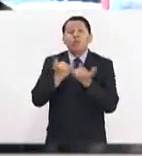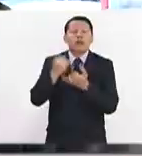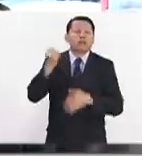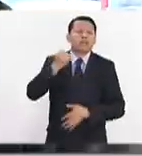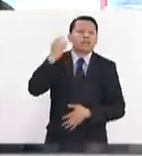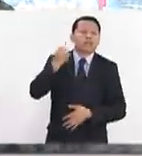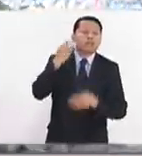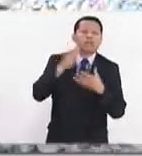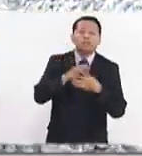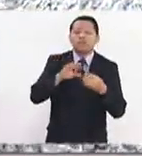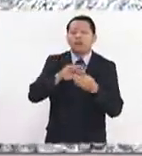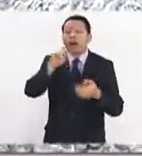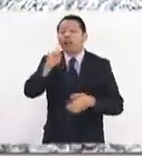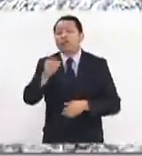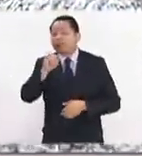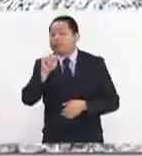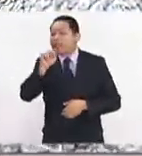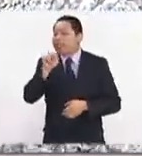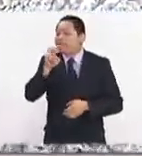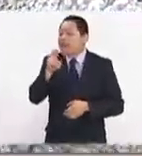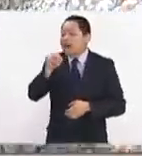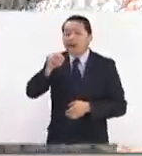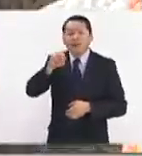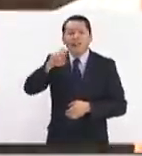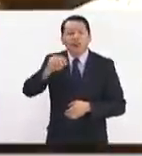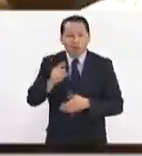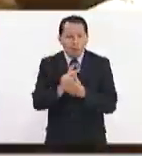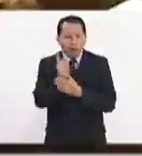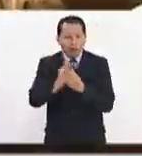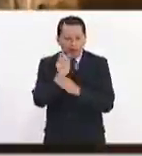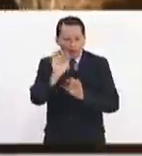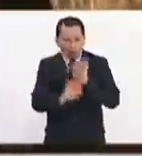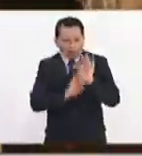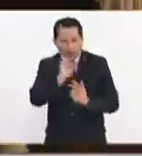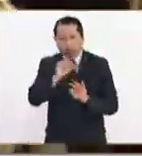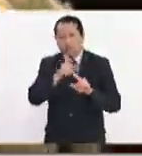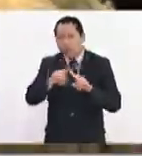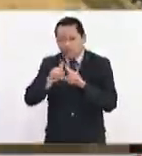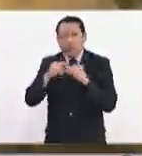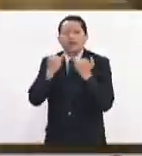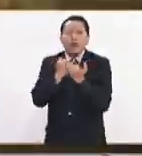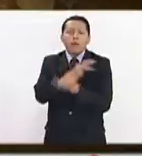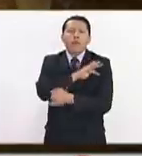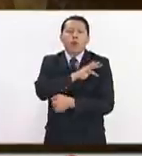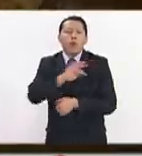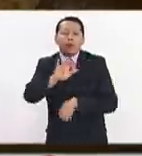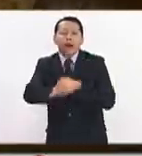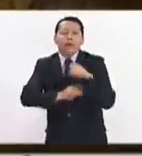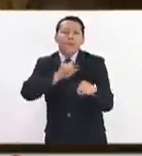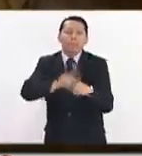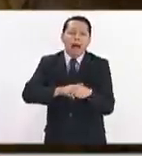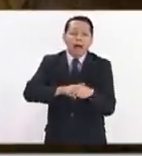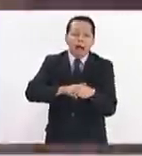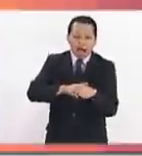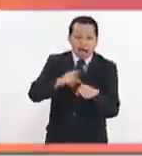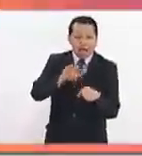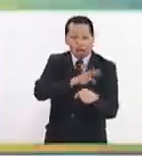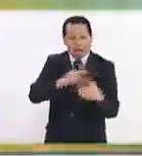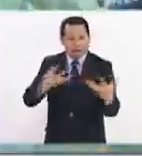del invernadero, se les da alimento para que convivan con los animales. Toda la granja es